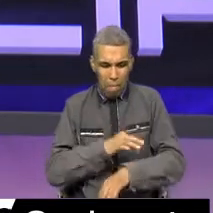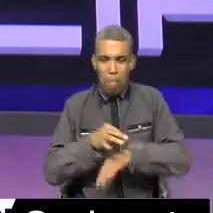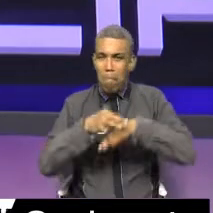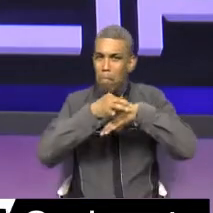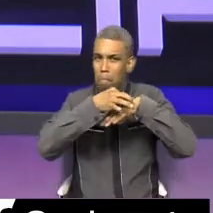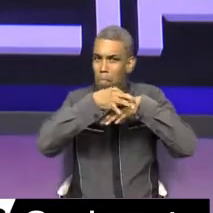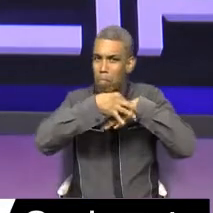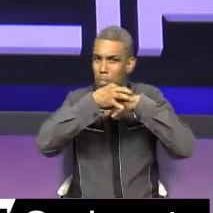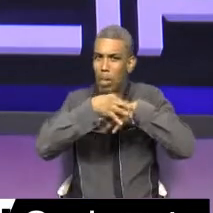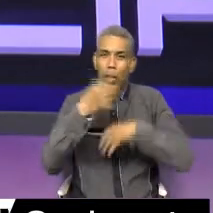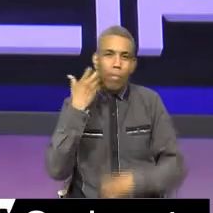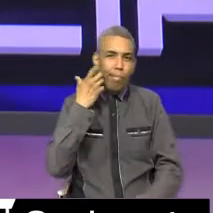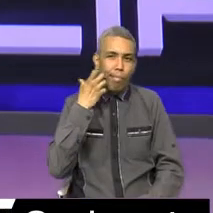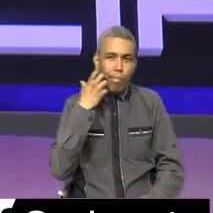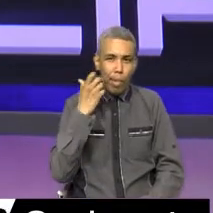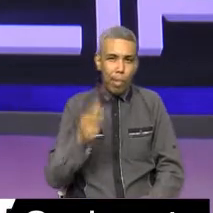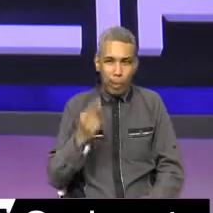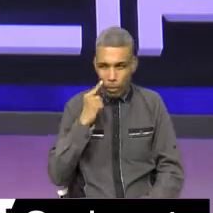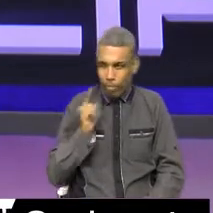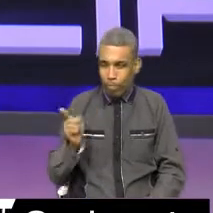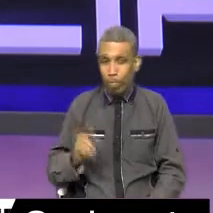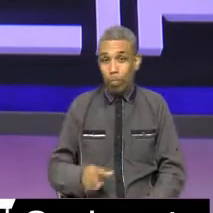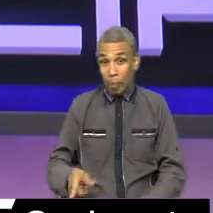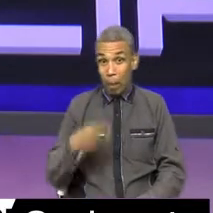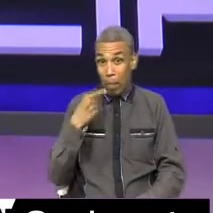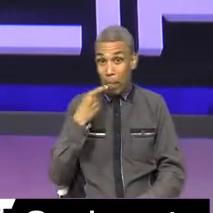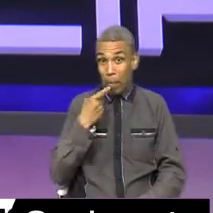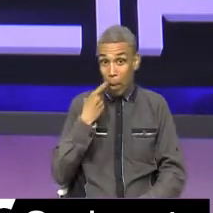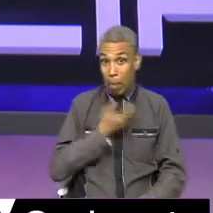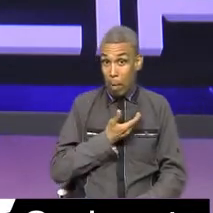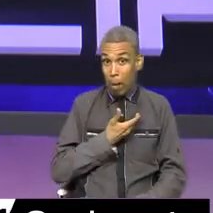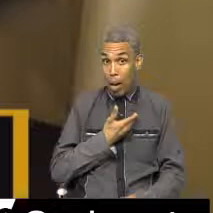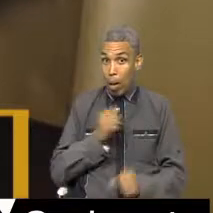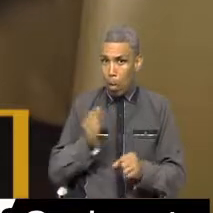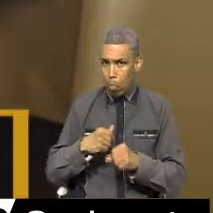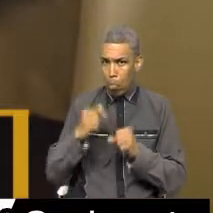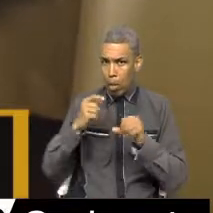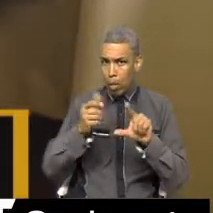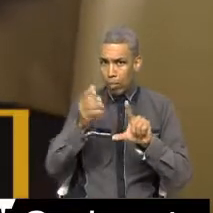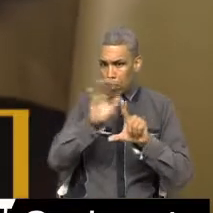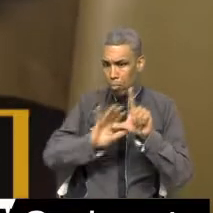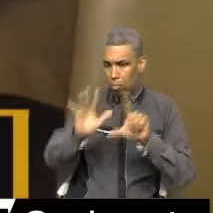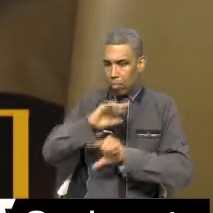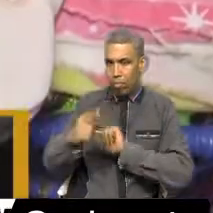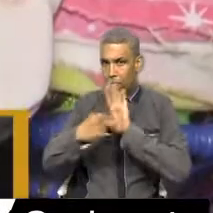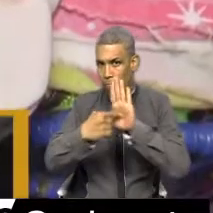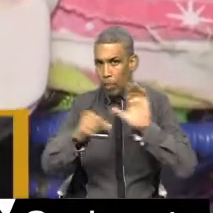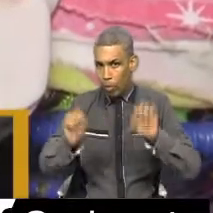los barranqueños. La siguiente información se emite por autorización de la familia del menor.